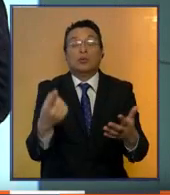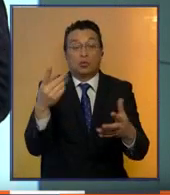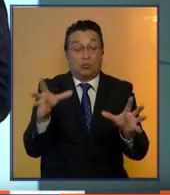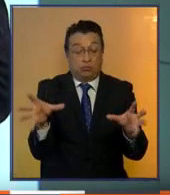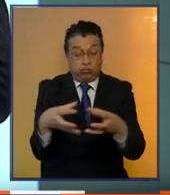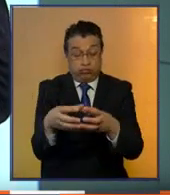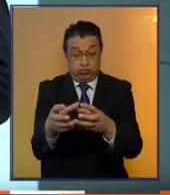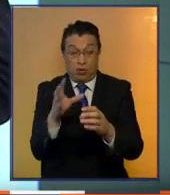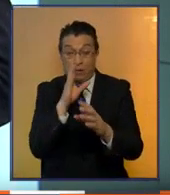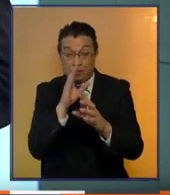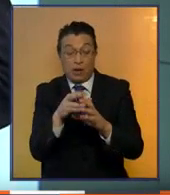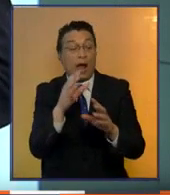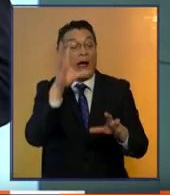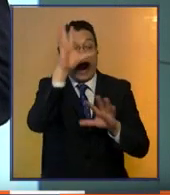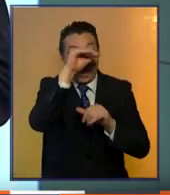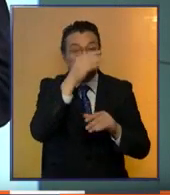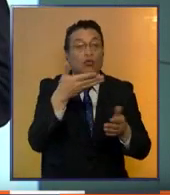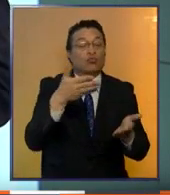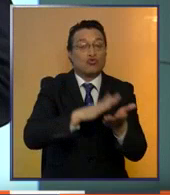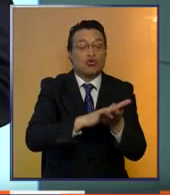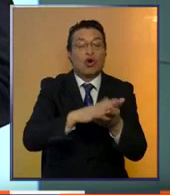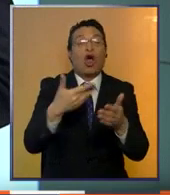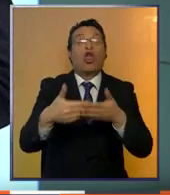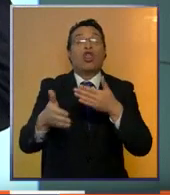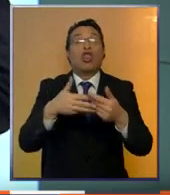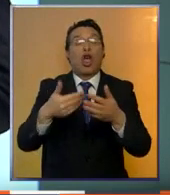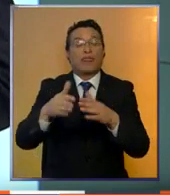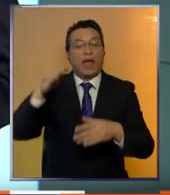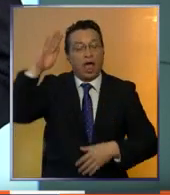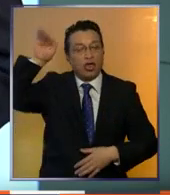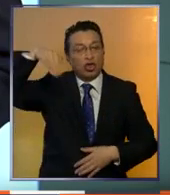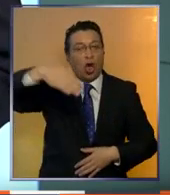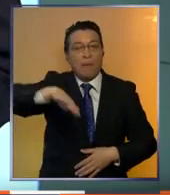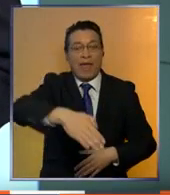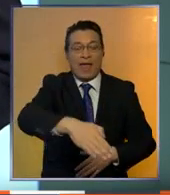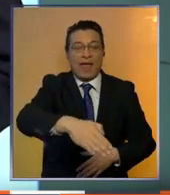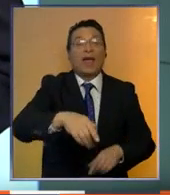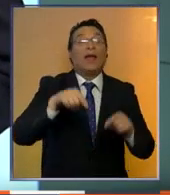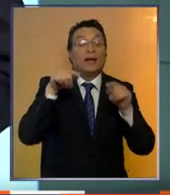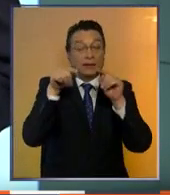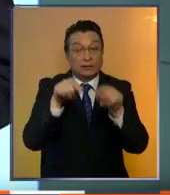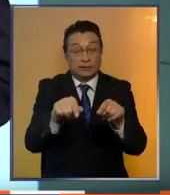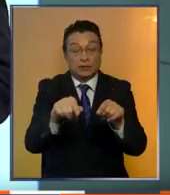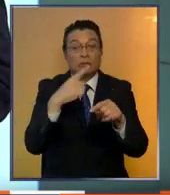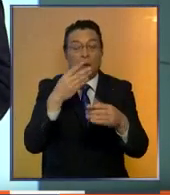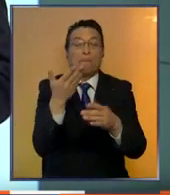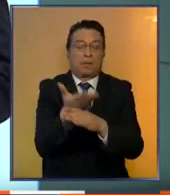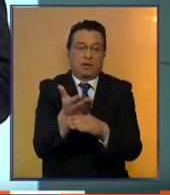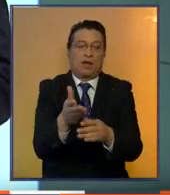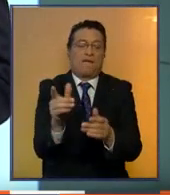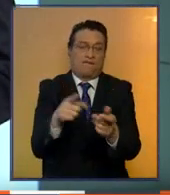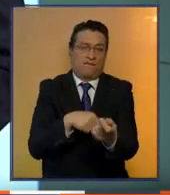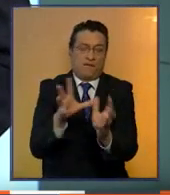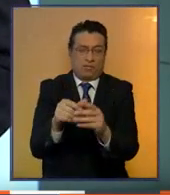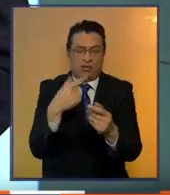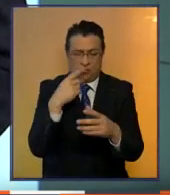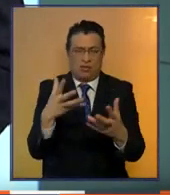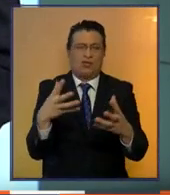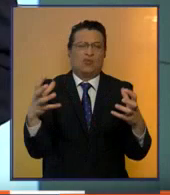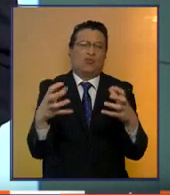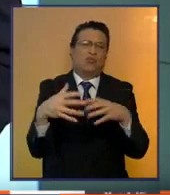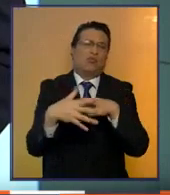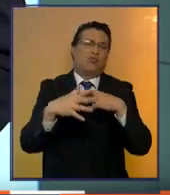matara a un gato doméstico en túnez el municipio apeló mientras a la familia pidiese controle la situación que consideran fuera de